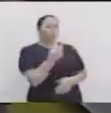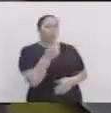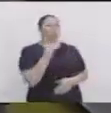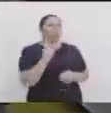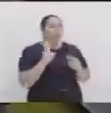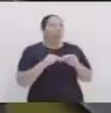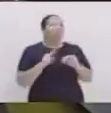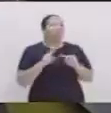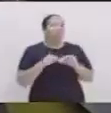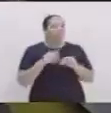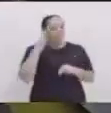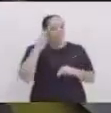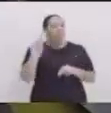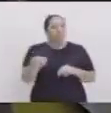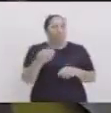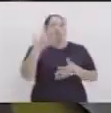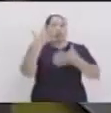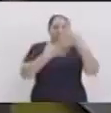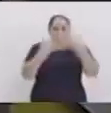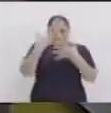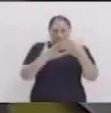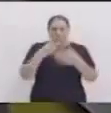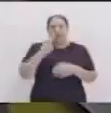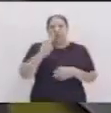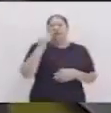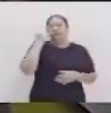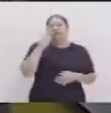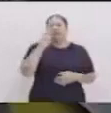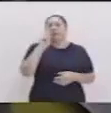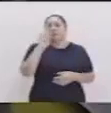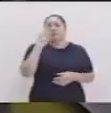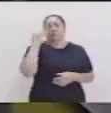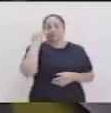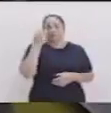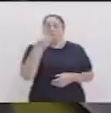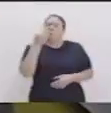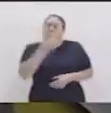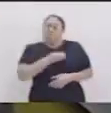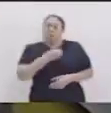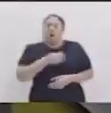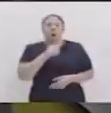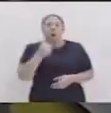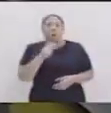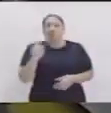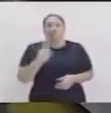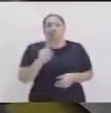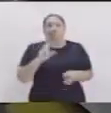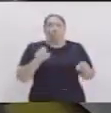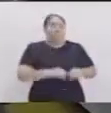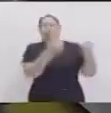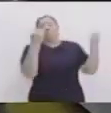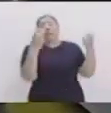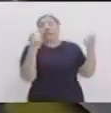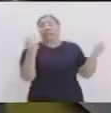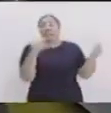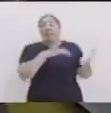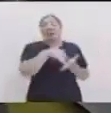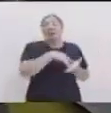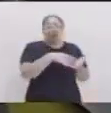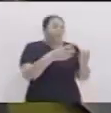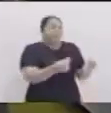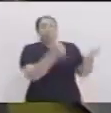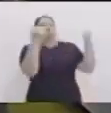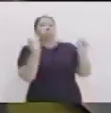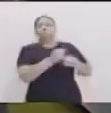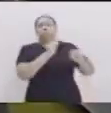de dilatación que soporta más las temperaturas y no se dilata tanto. En cambio, hay otros tipos de vidrios que sí se van a dilatar más